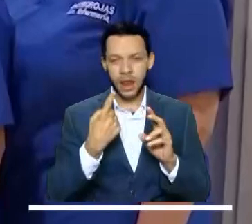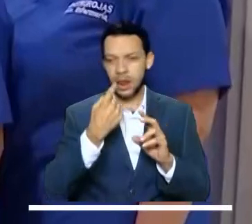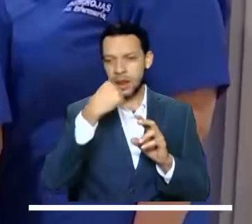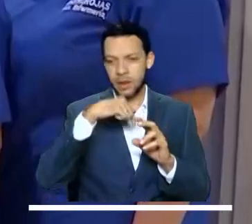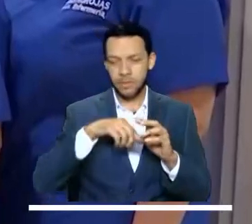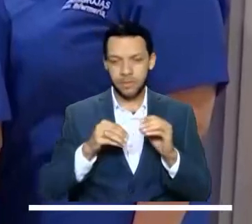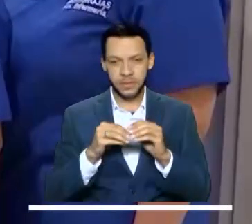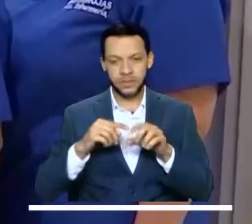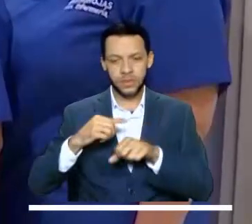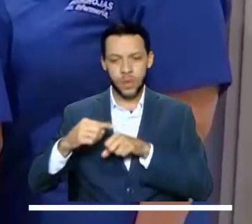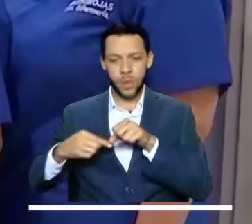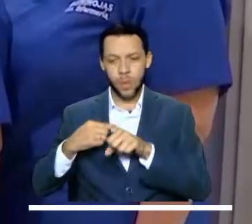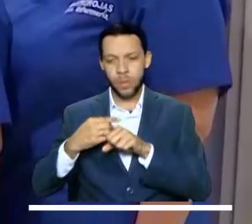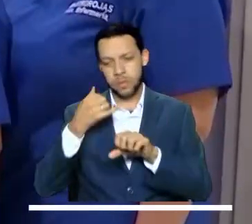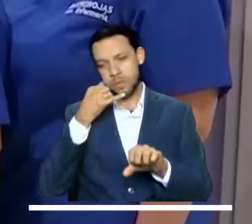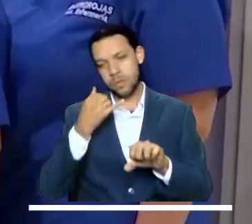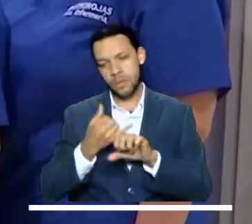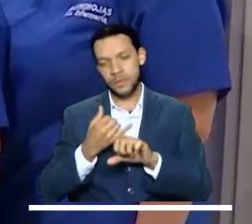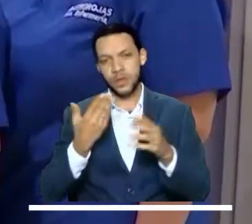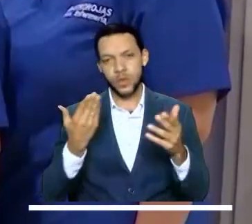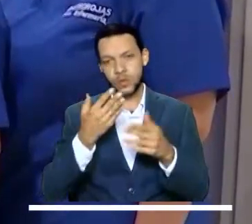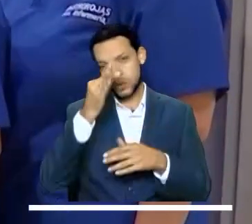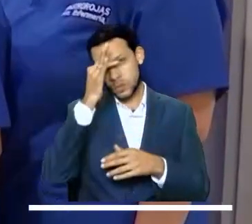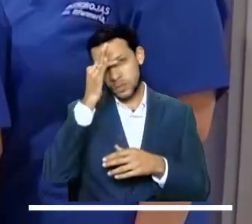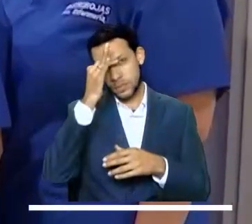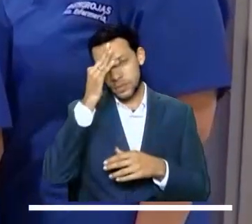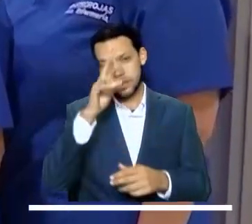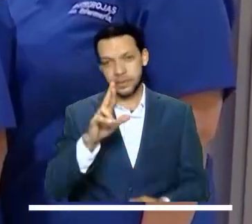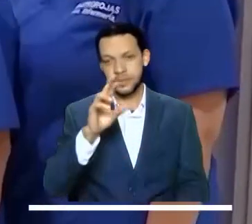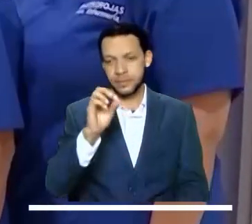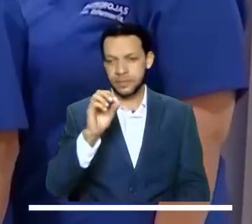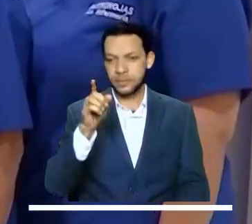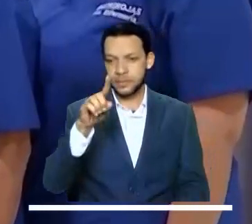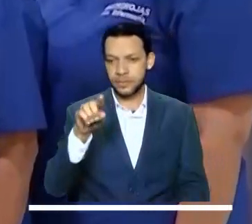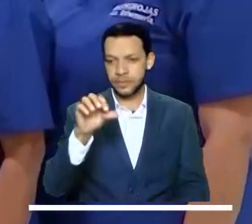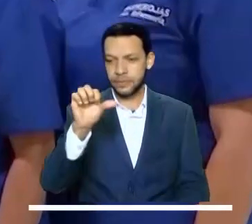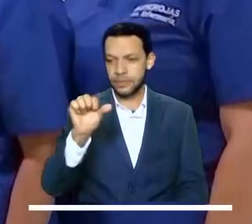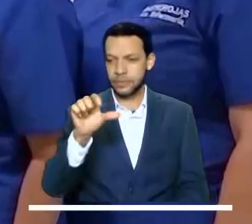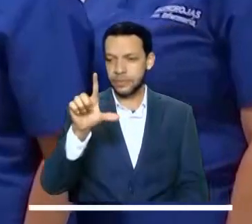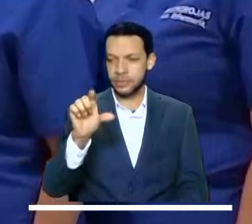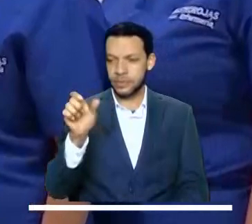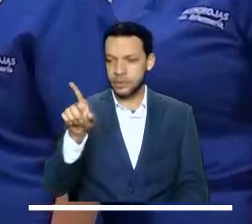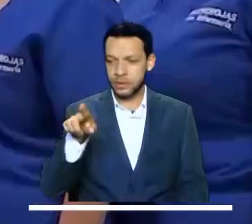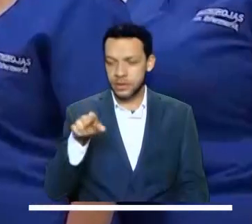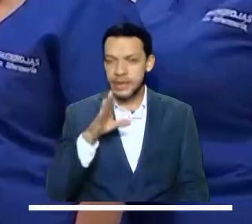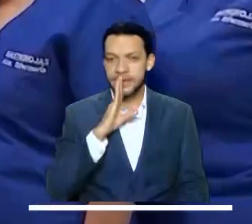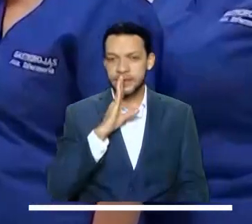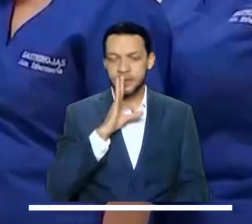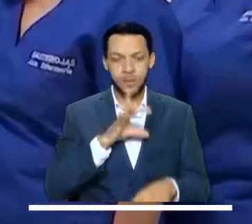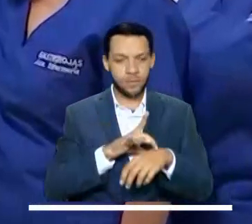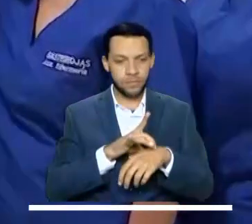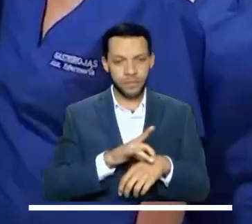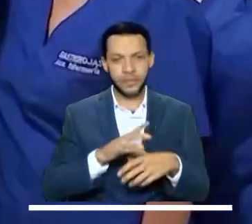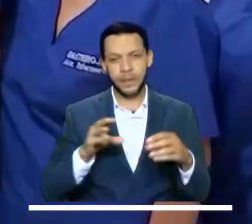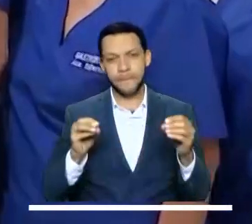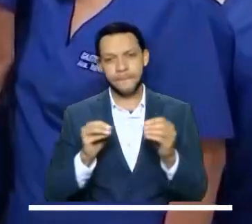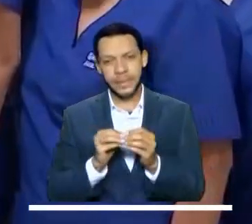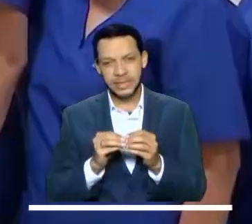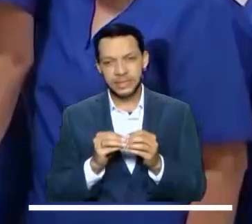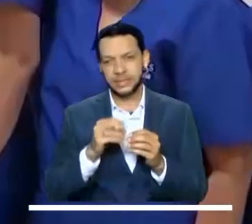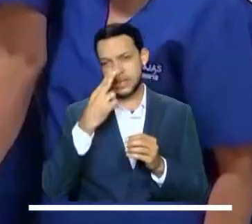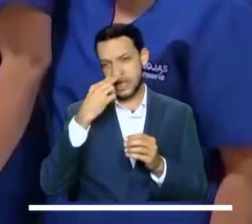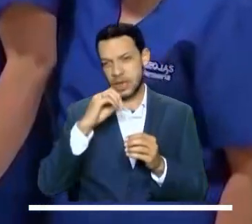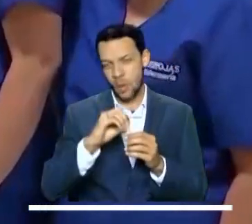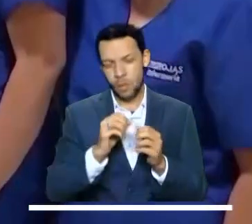colonoscopia. Estamos en la clínica Los Rosales en el tercer piso y el doctor Luis Guillermo Rojas González con su hijo Luis Miguel Rojas